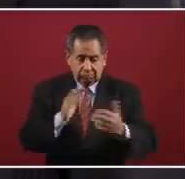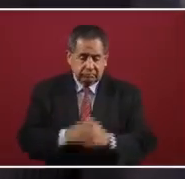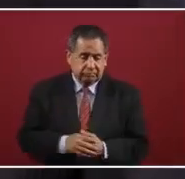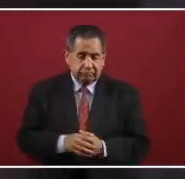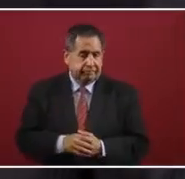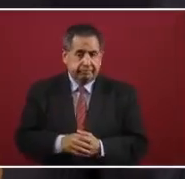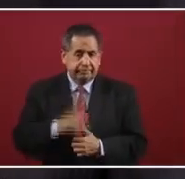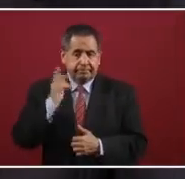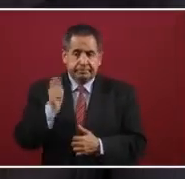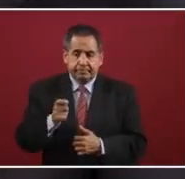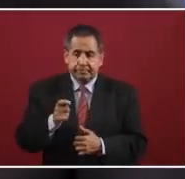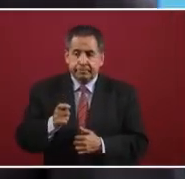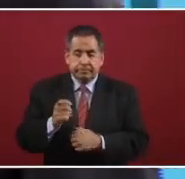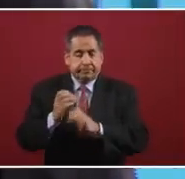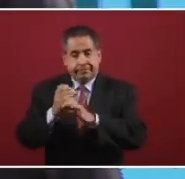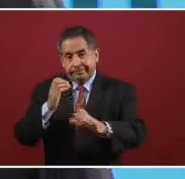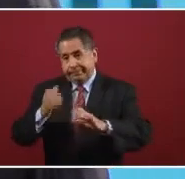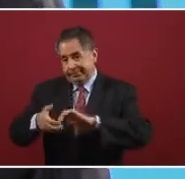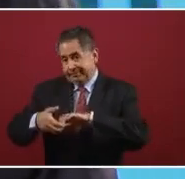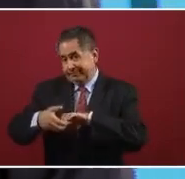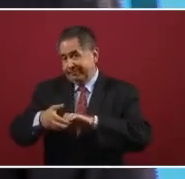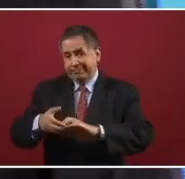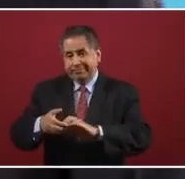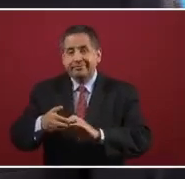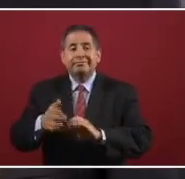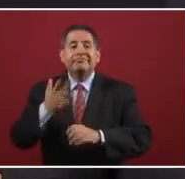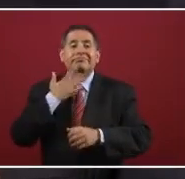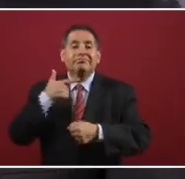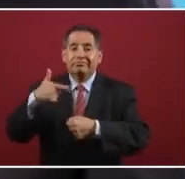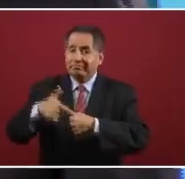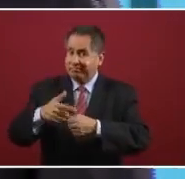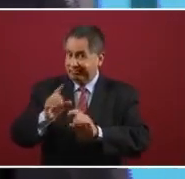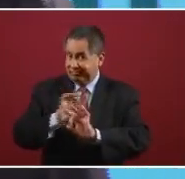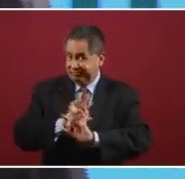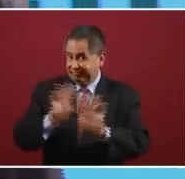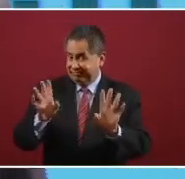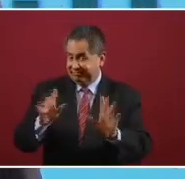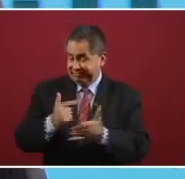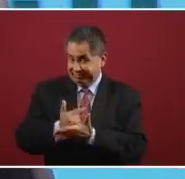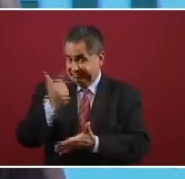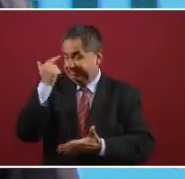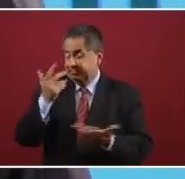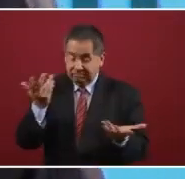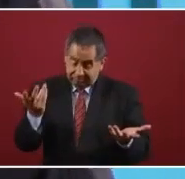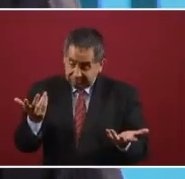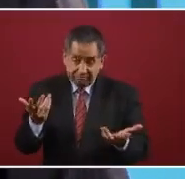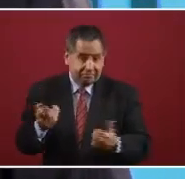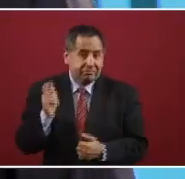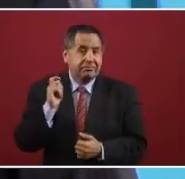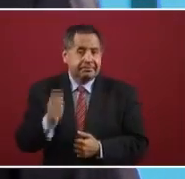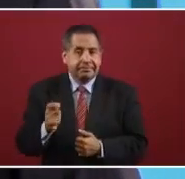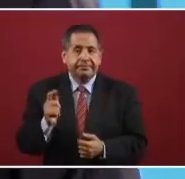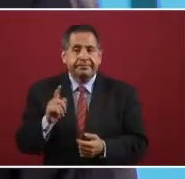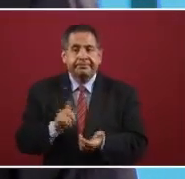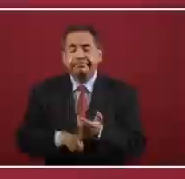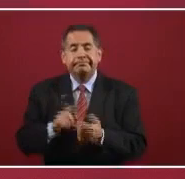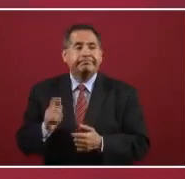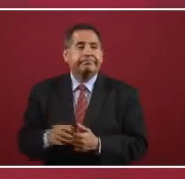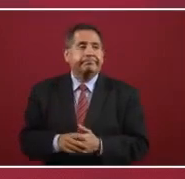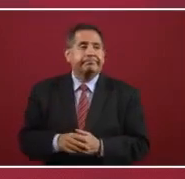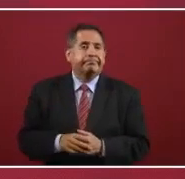pero se trata de transporte, de combustible, se trata